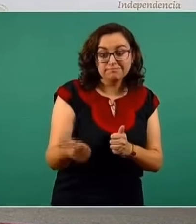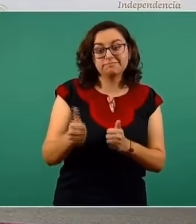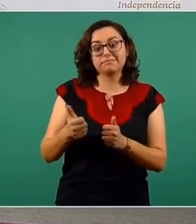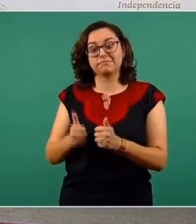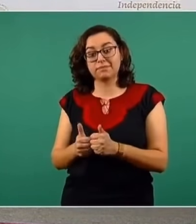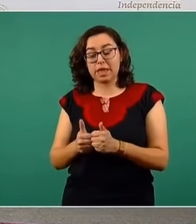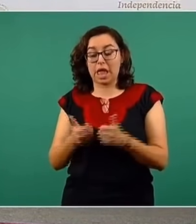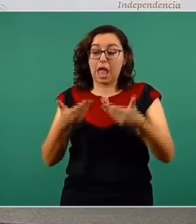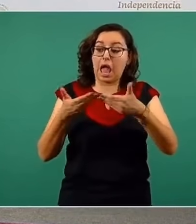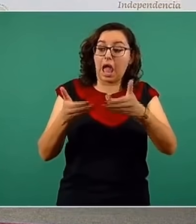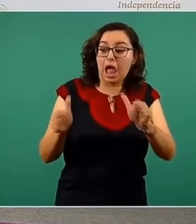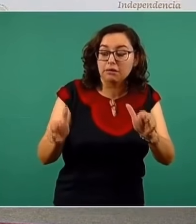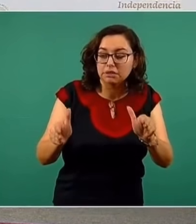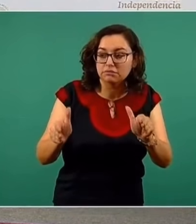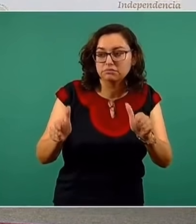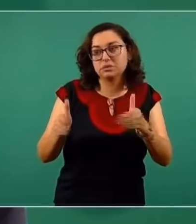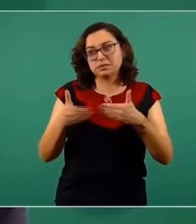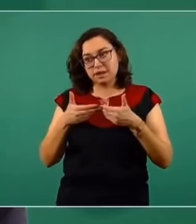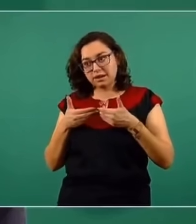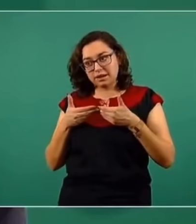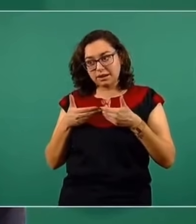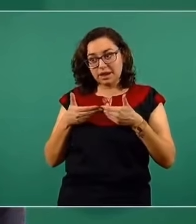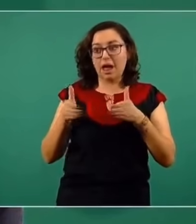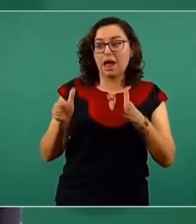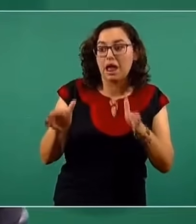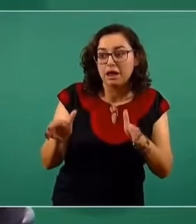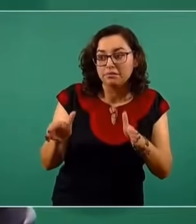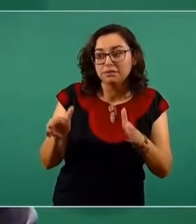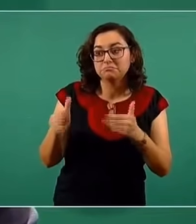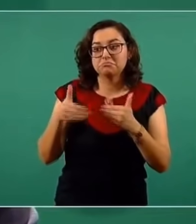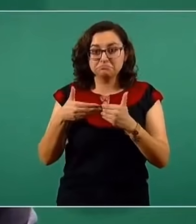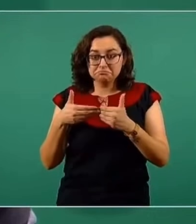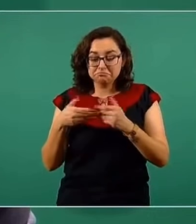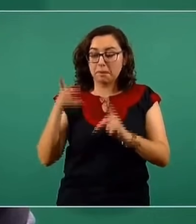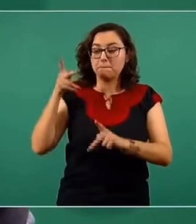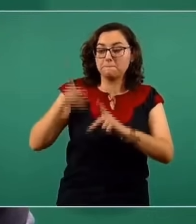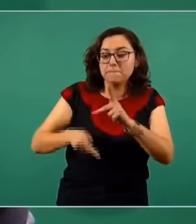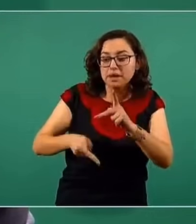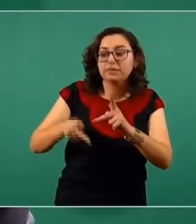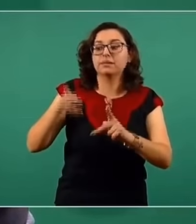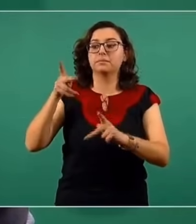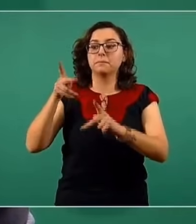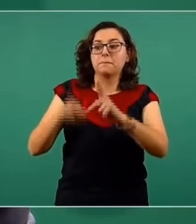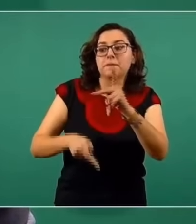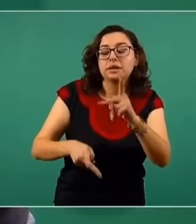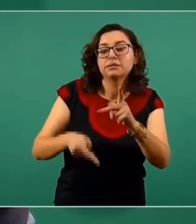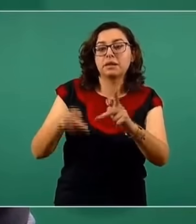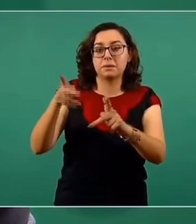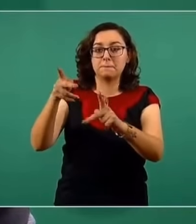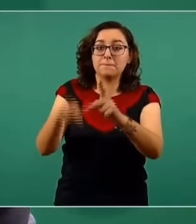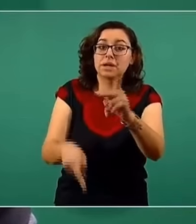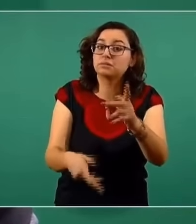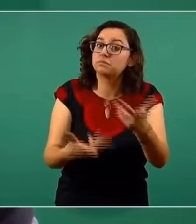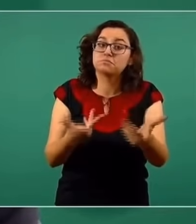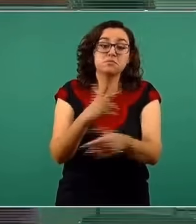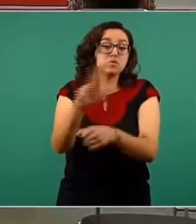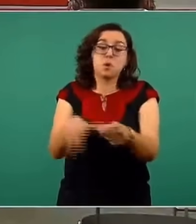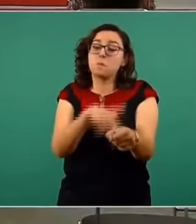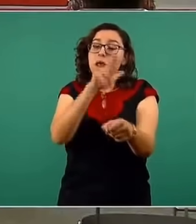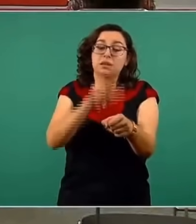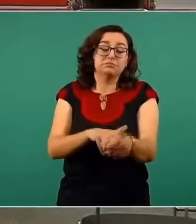se cierra. Y nos parece que ha sido eso justo lo que siguió el gobierno del Estado de Campeche.